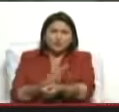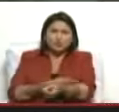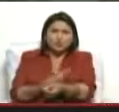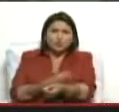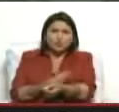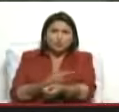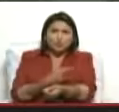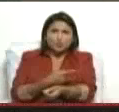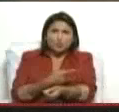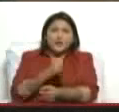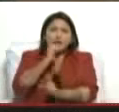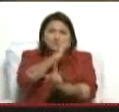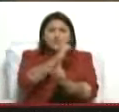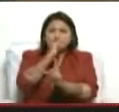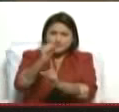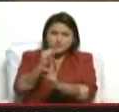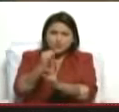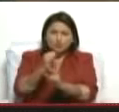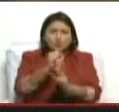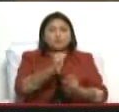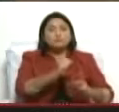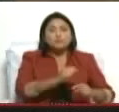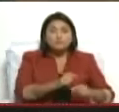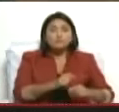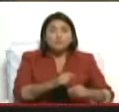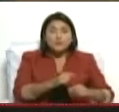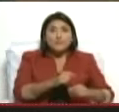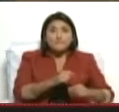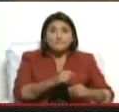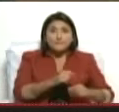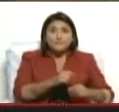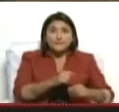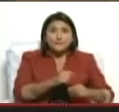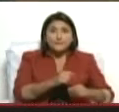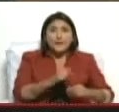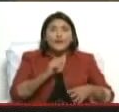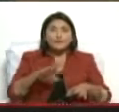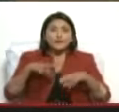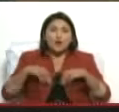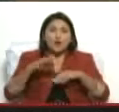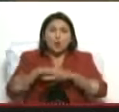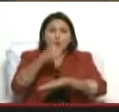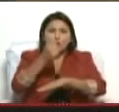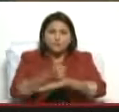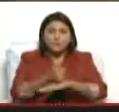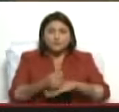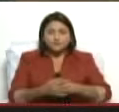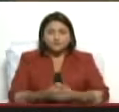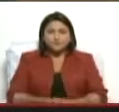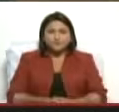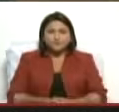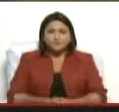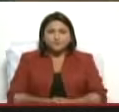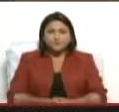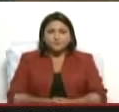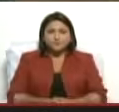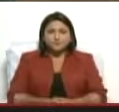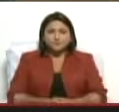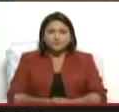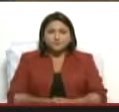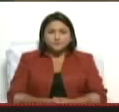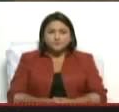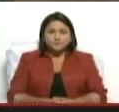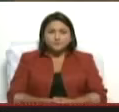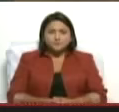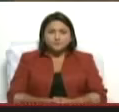asesinos de cáncer Vero y de Carlos molnar admitieron su responsabilidad